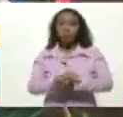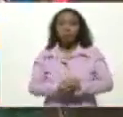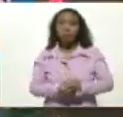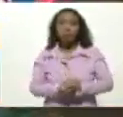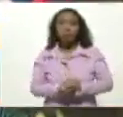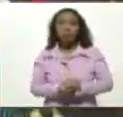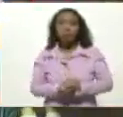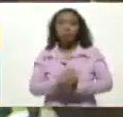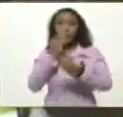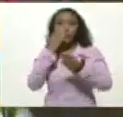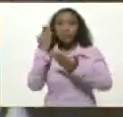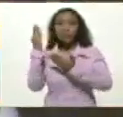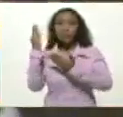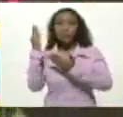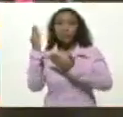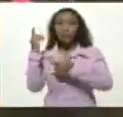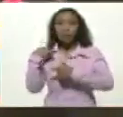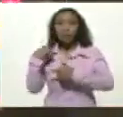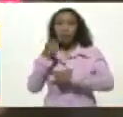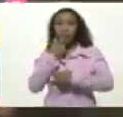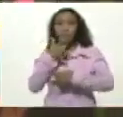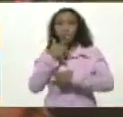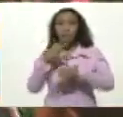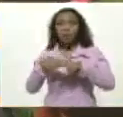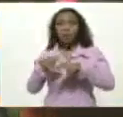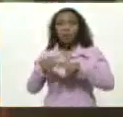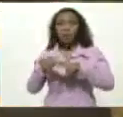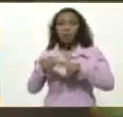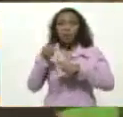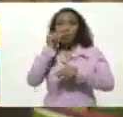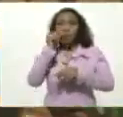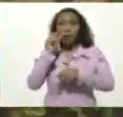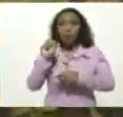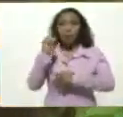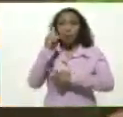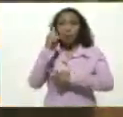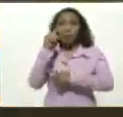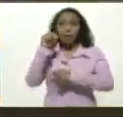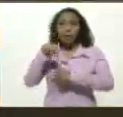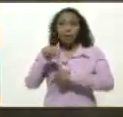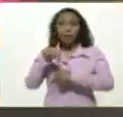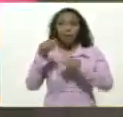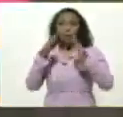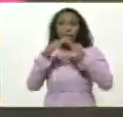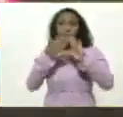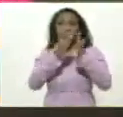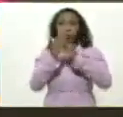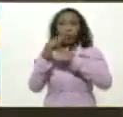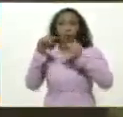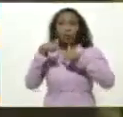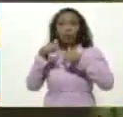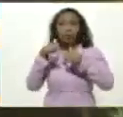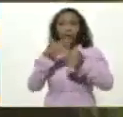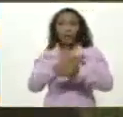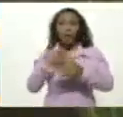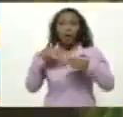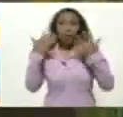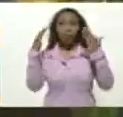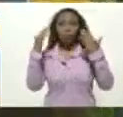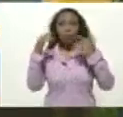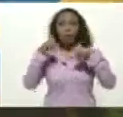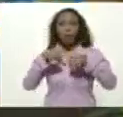presidente, permítame hacer la inauguración con estos hermosos niños, el primer vivero comunitario. Y quiero dejar con usted, hermano presidente,